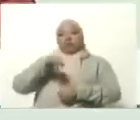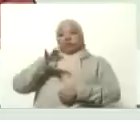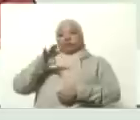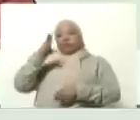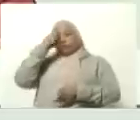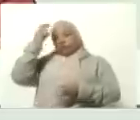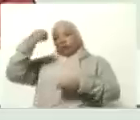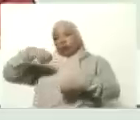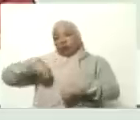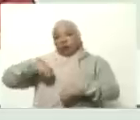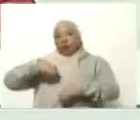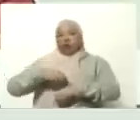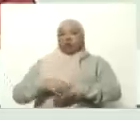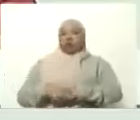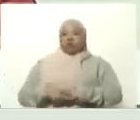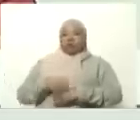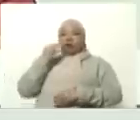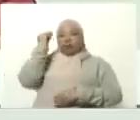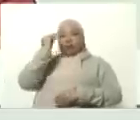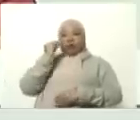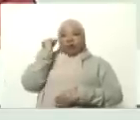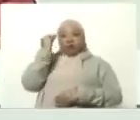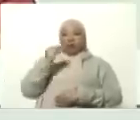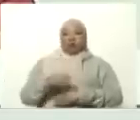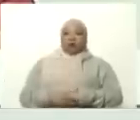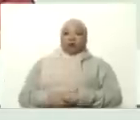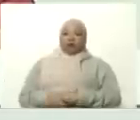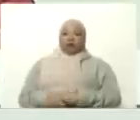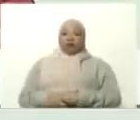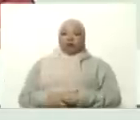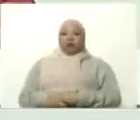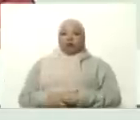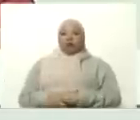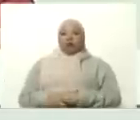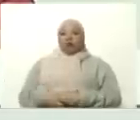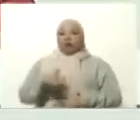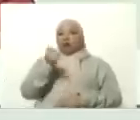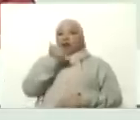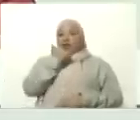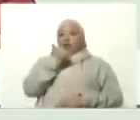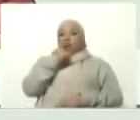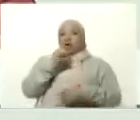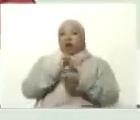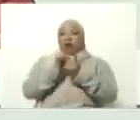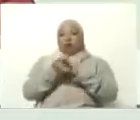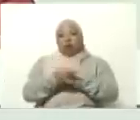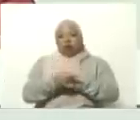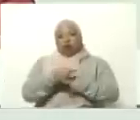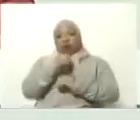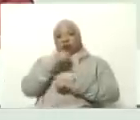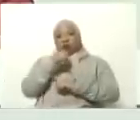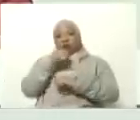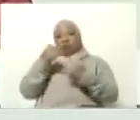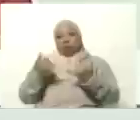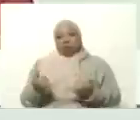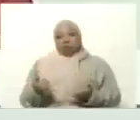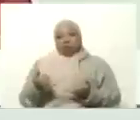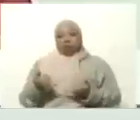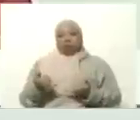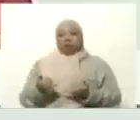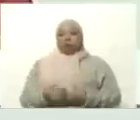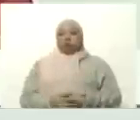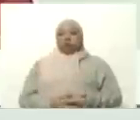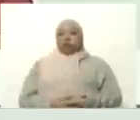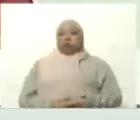iluso pensarlo. Y sería un gravísimo error. Al contrario, esta